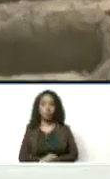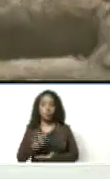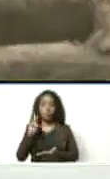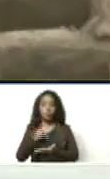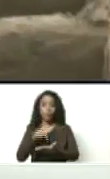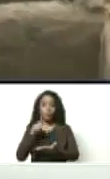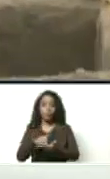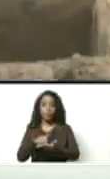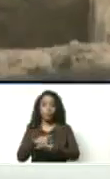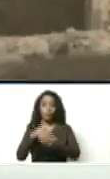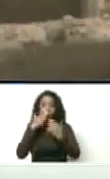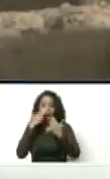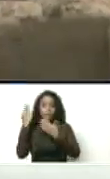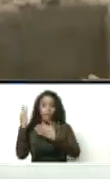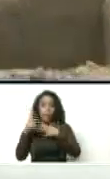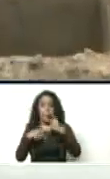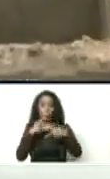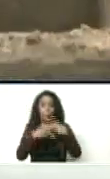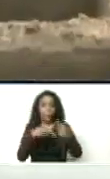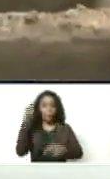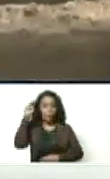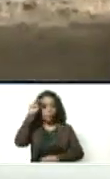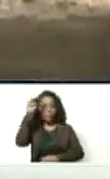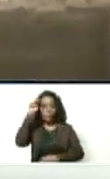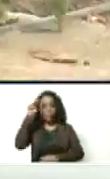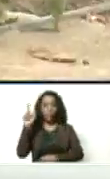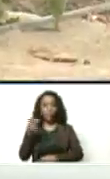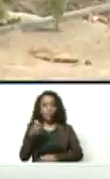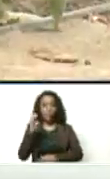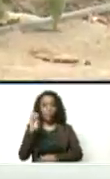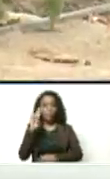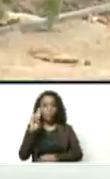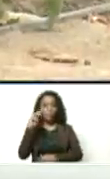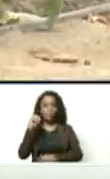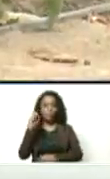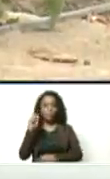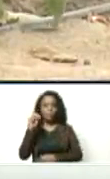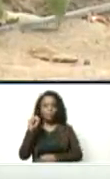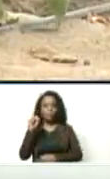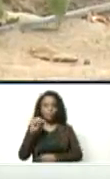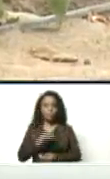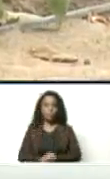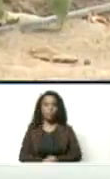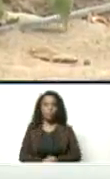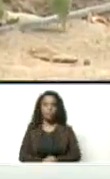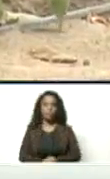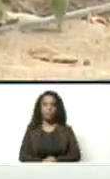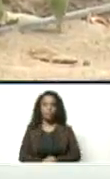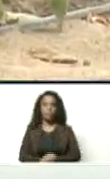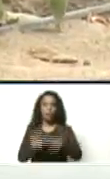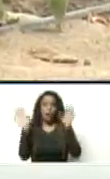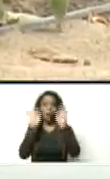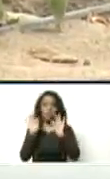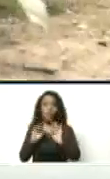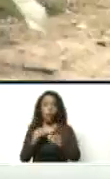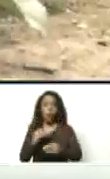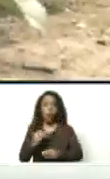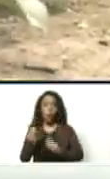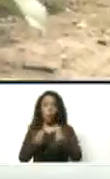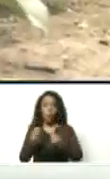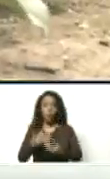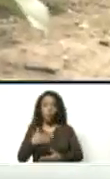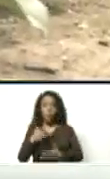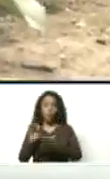intervención de este productor maestro, Germán Guerrero. La forma como se pueden recuperar